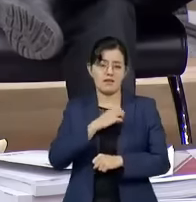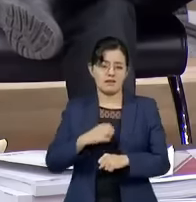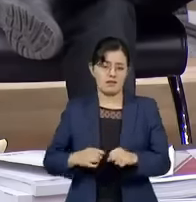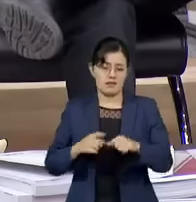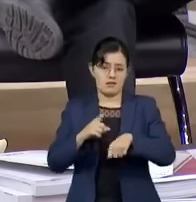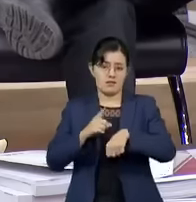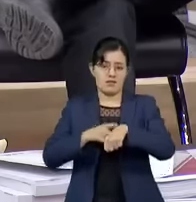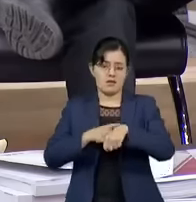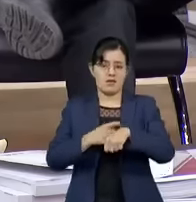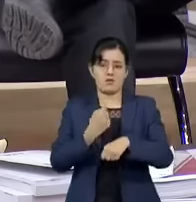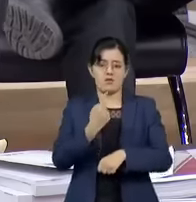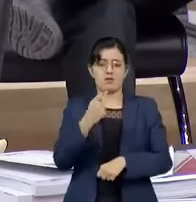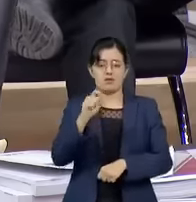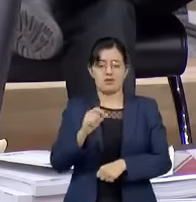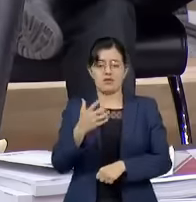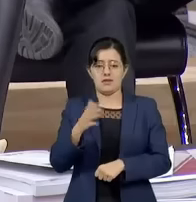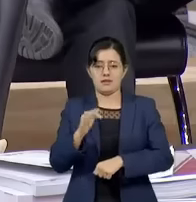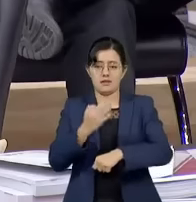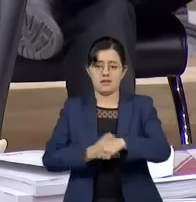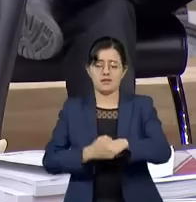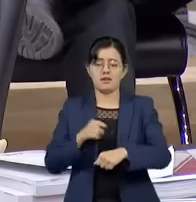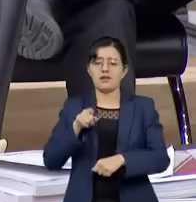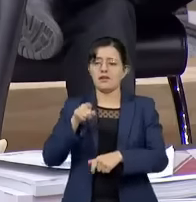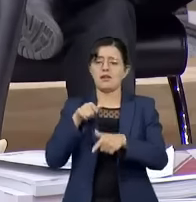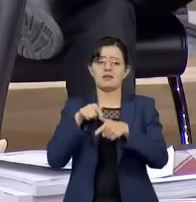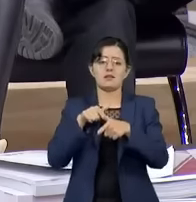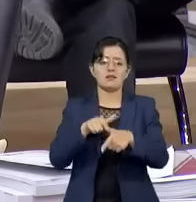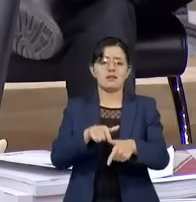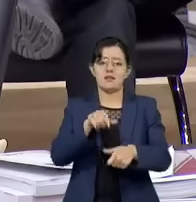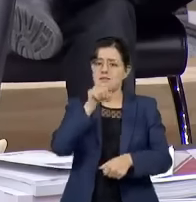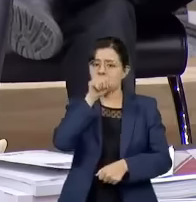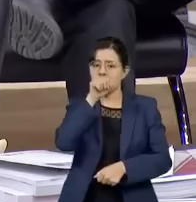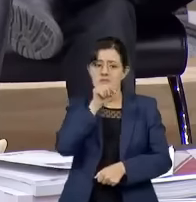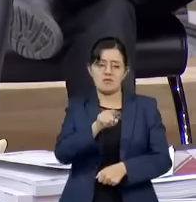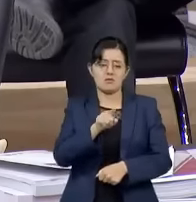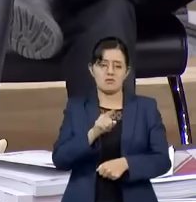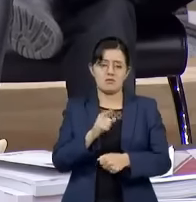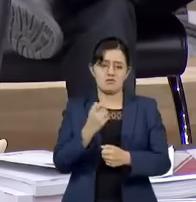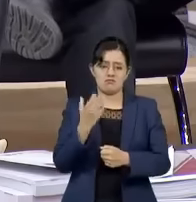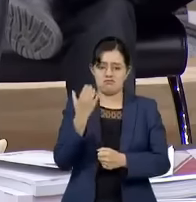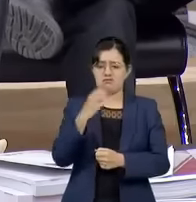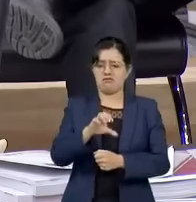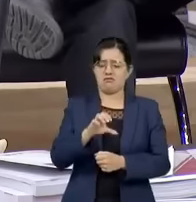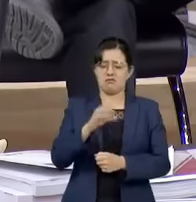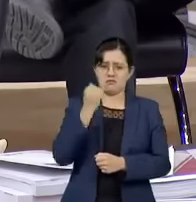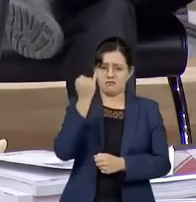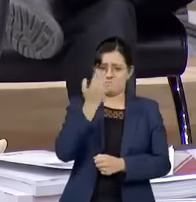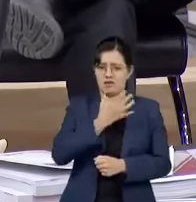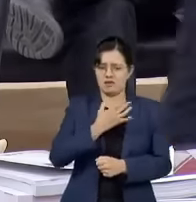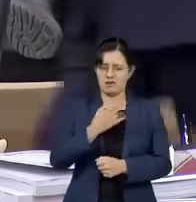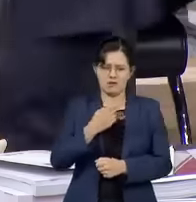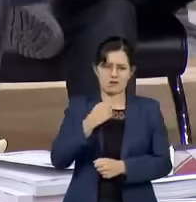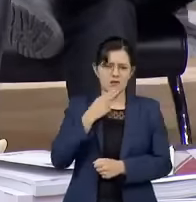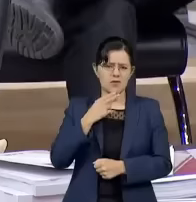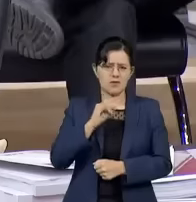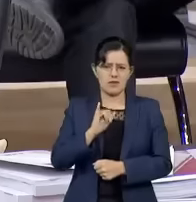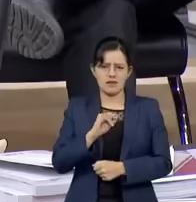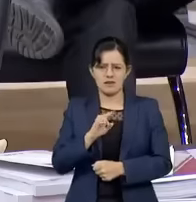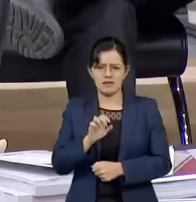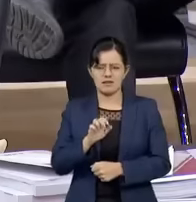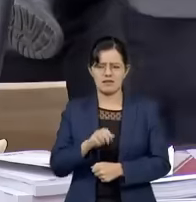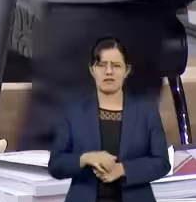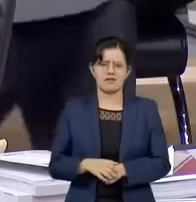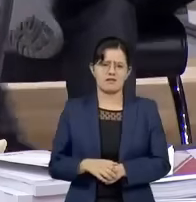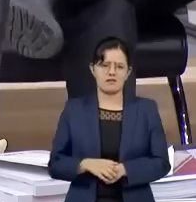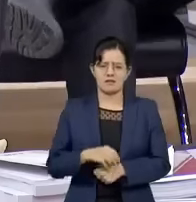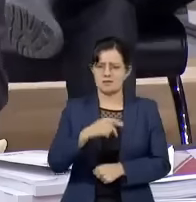tarde bertail gá Ruiz sigue teniendo la misma utilización del emblema del INE